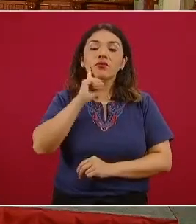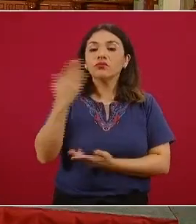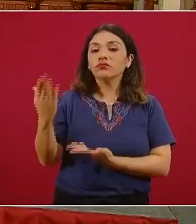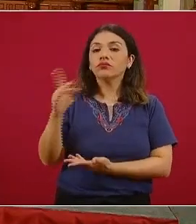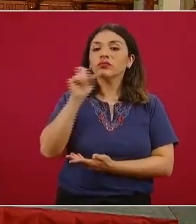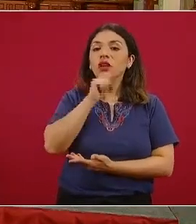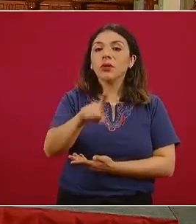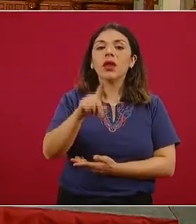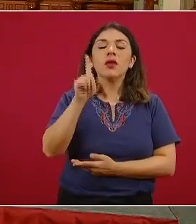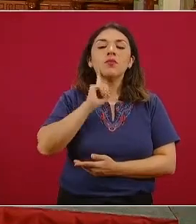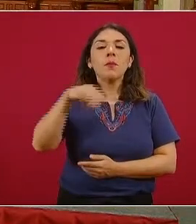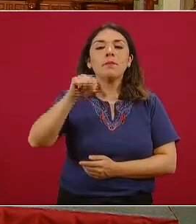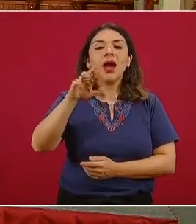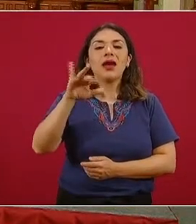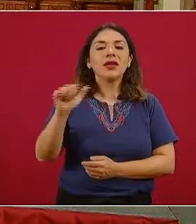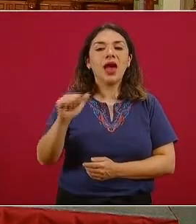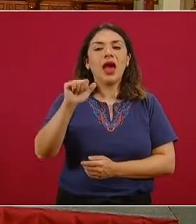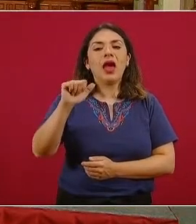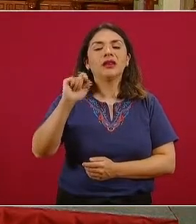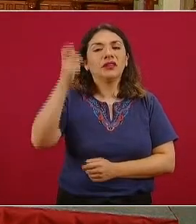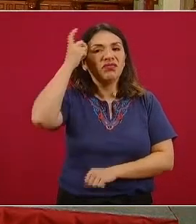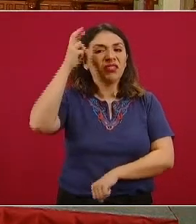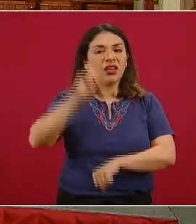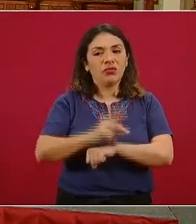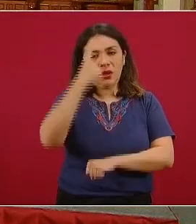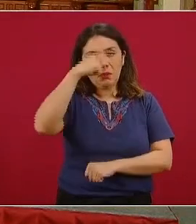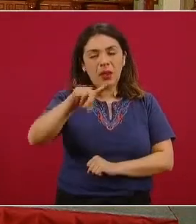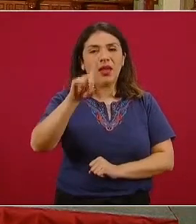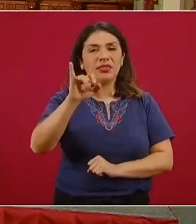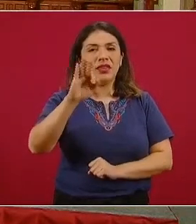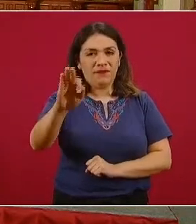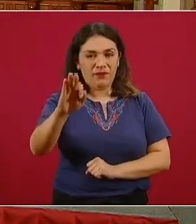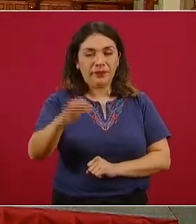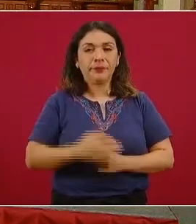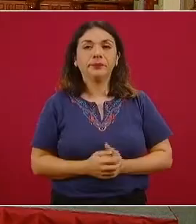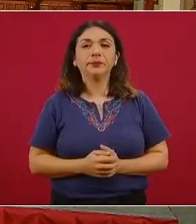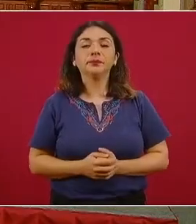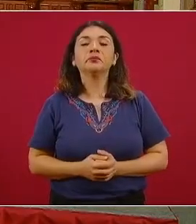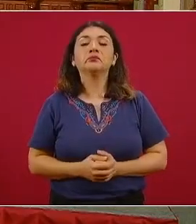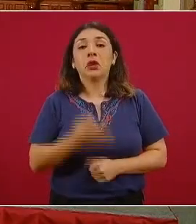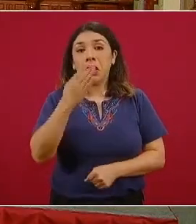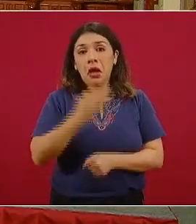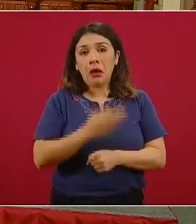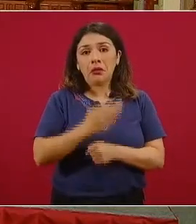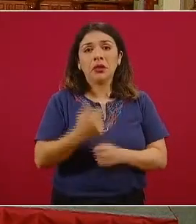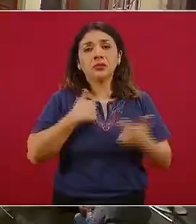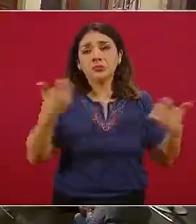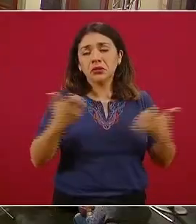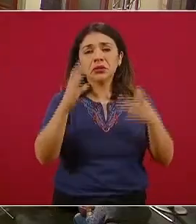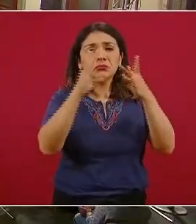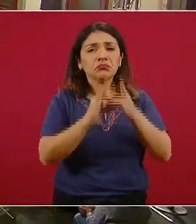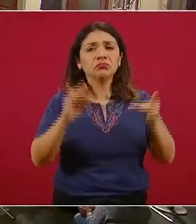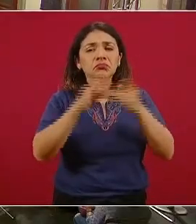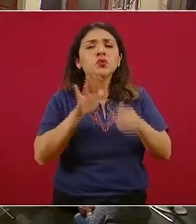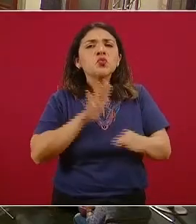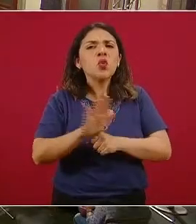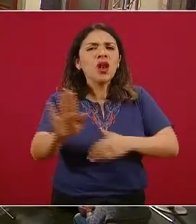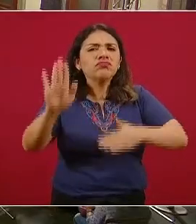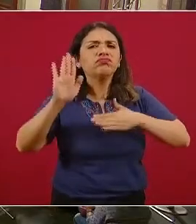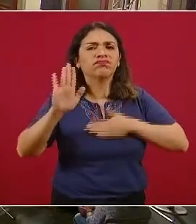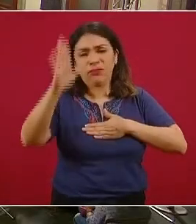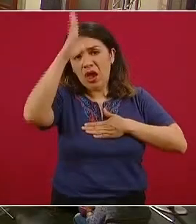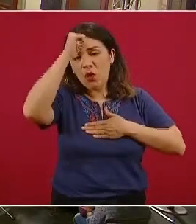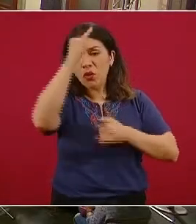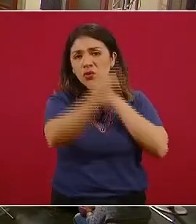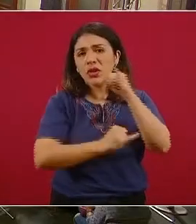García, directora del Sistema Nacional de Desarrollo Integral de la Familia. Les voy a hablar de los compromisos